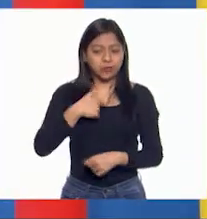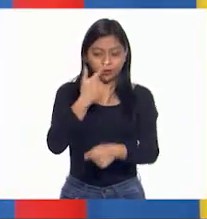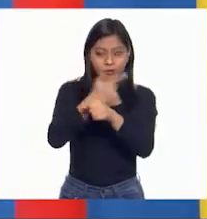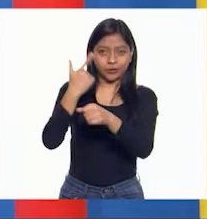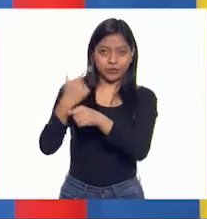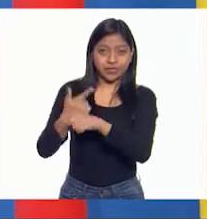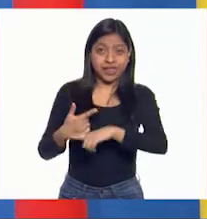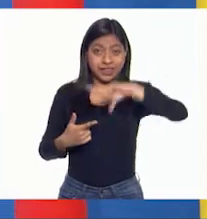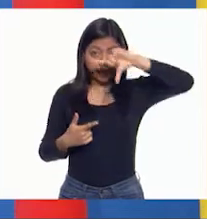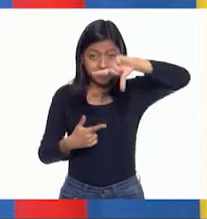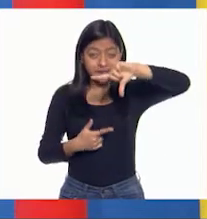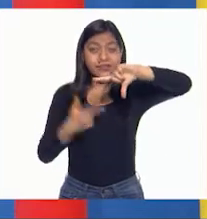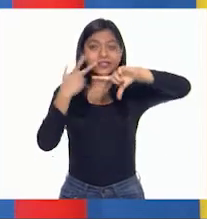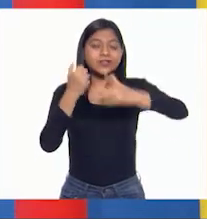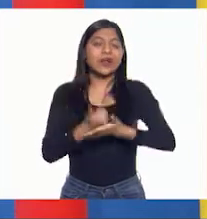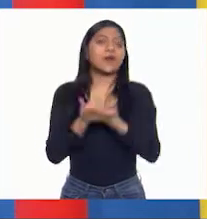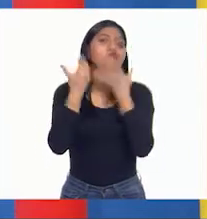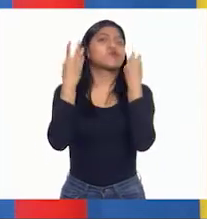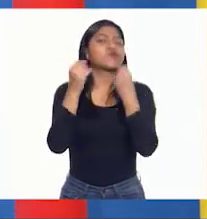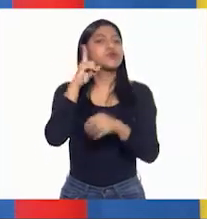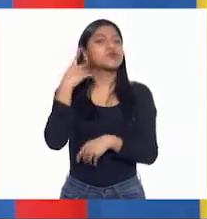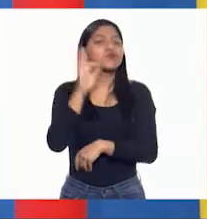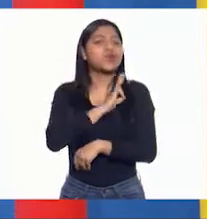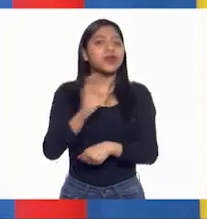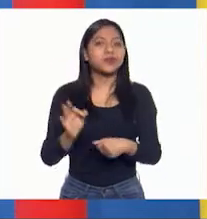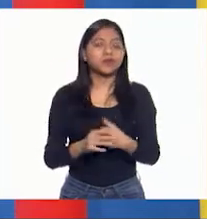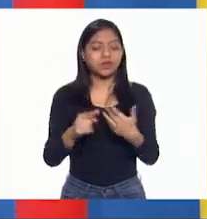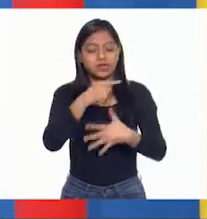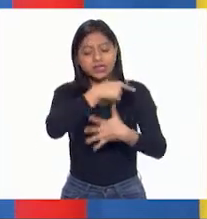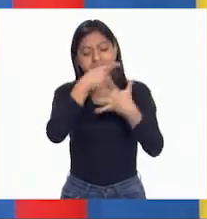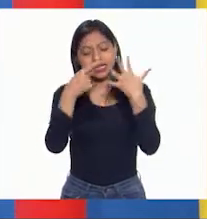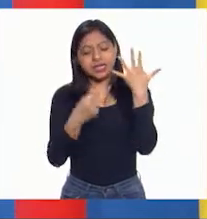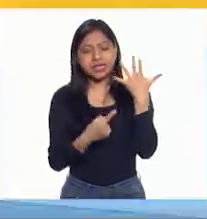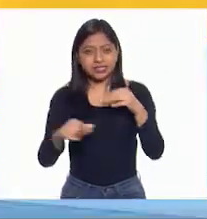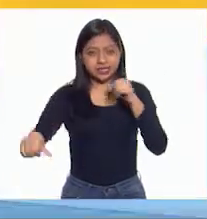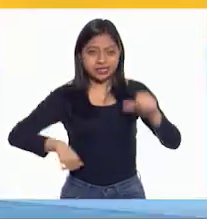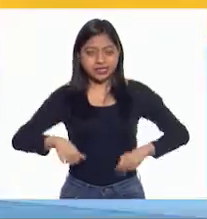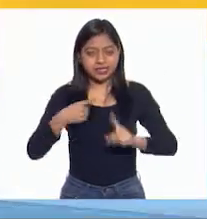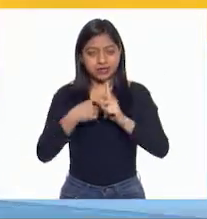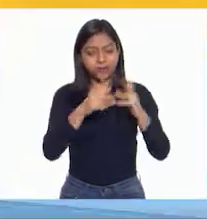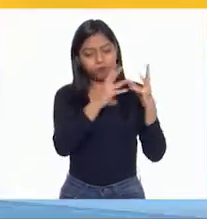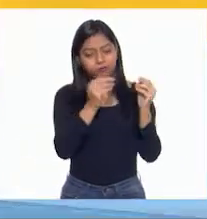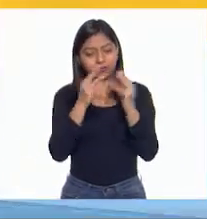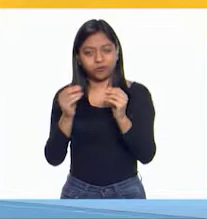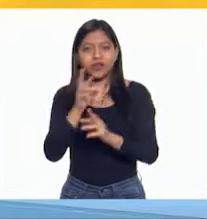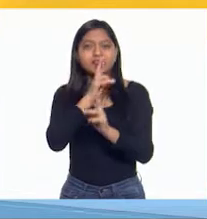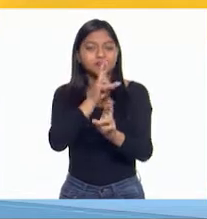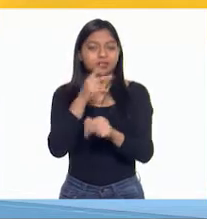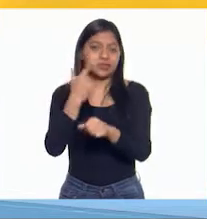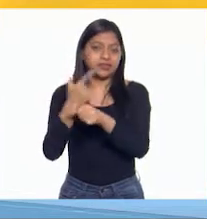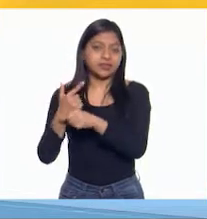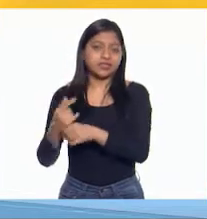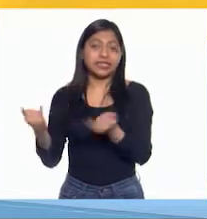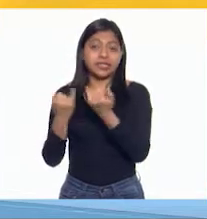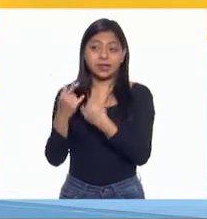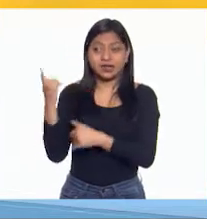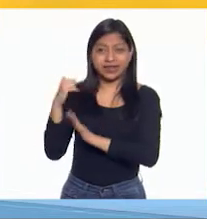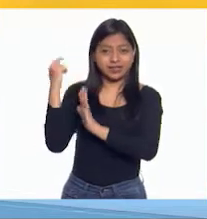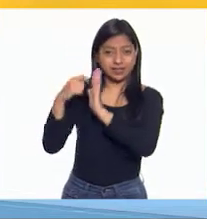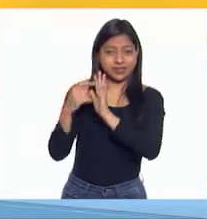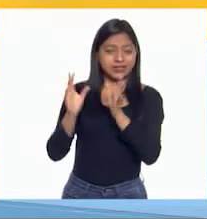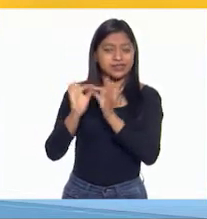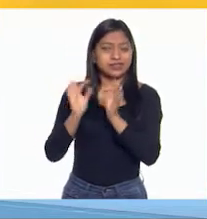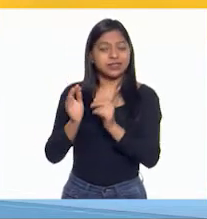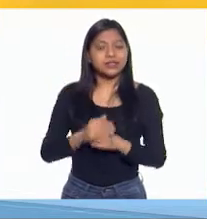que las divisiones nos sirven muchísimo para resolver una gran variedad de problemas. Agustín y Carola también nos apoyaron con